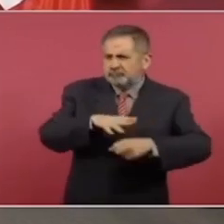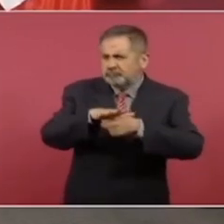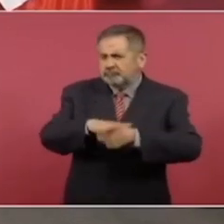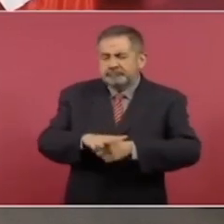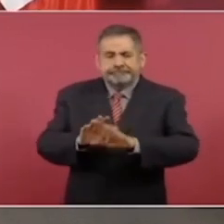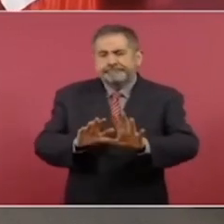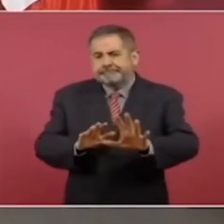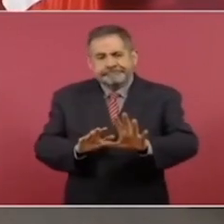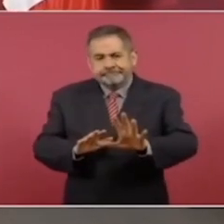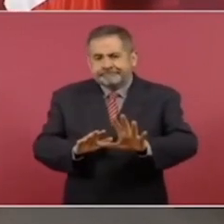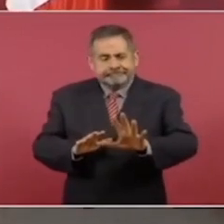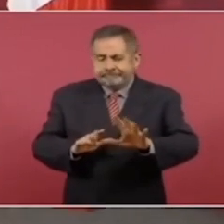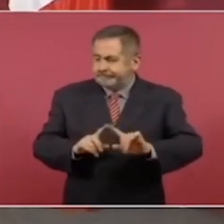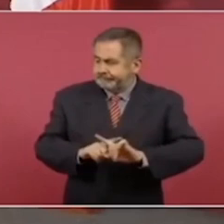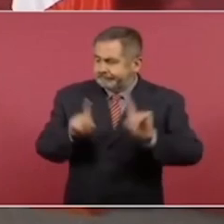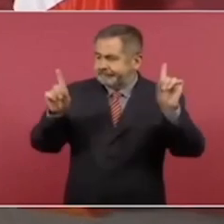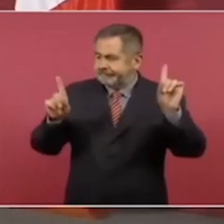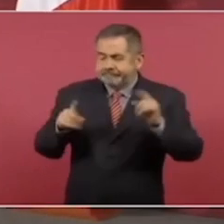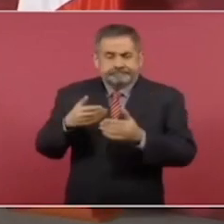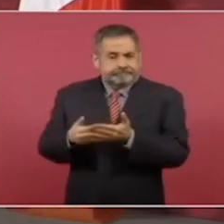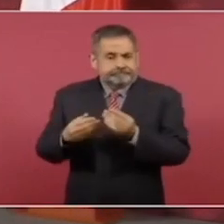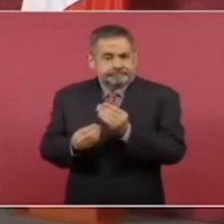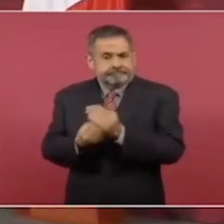y estamos en una etapa nueva